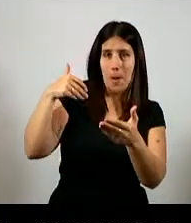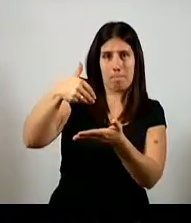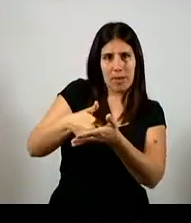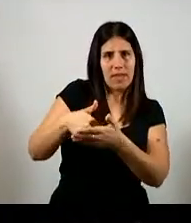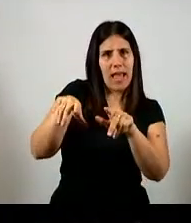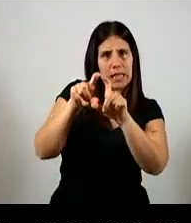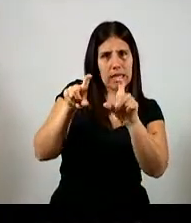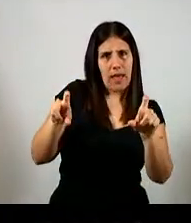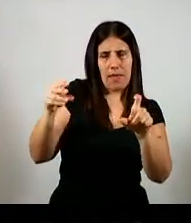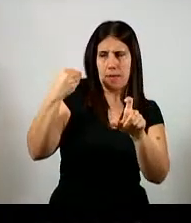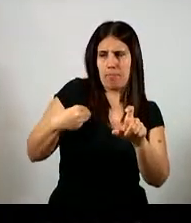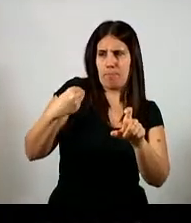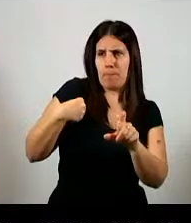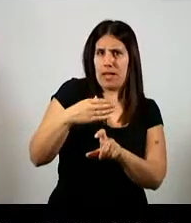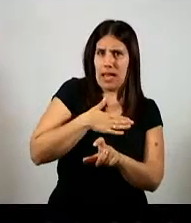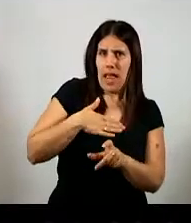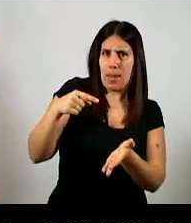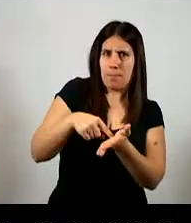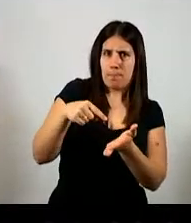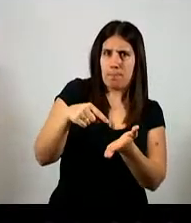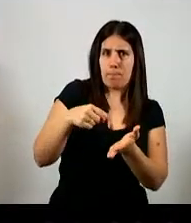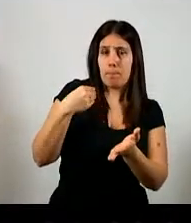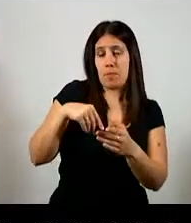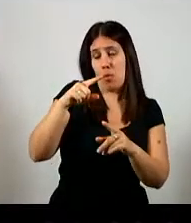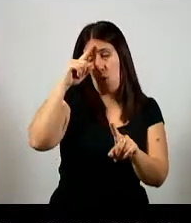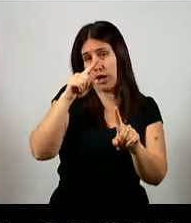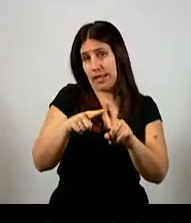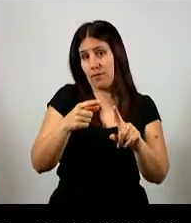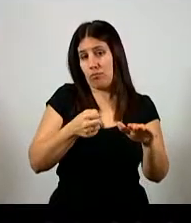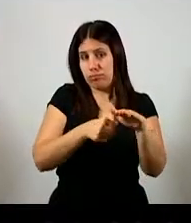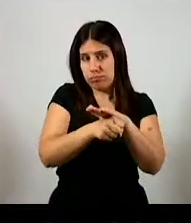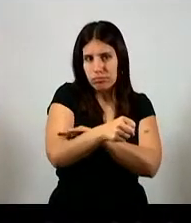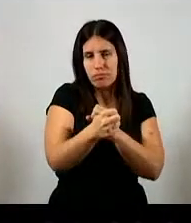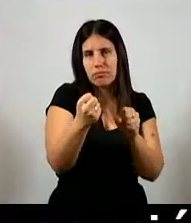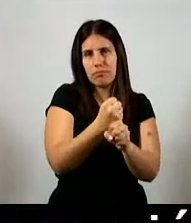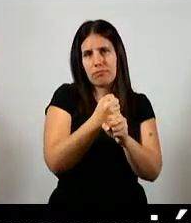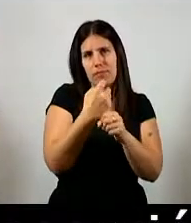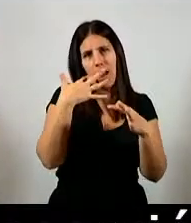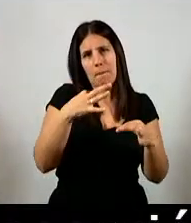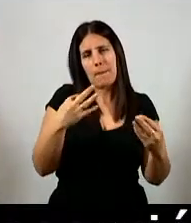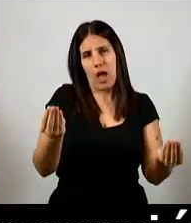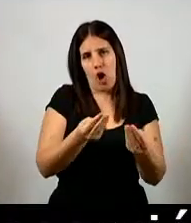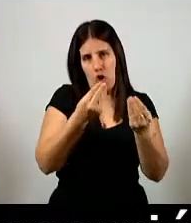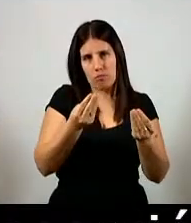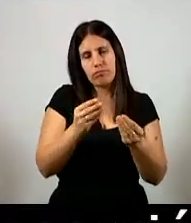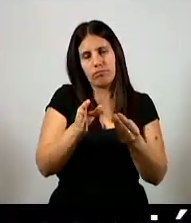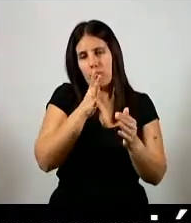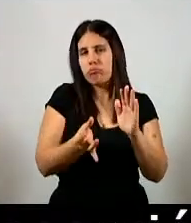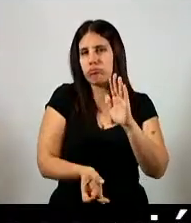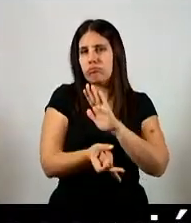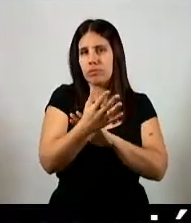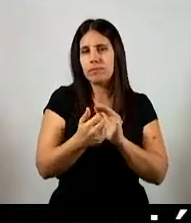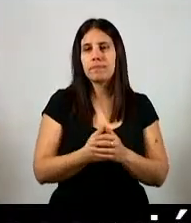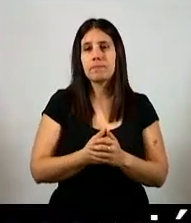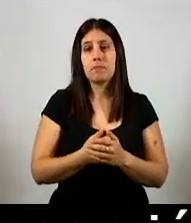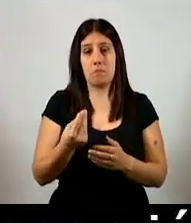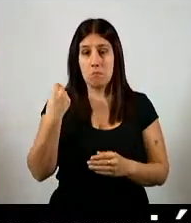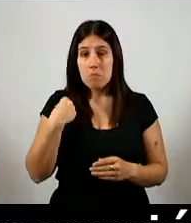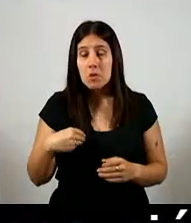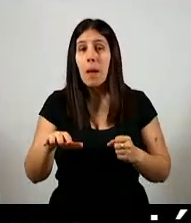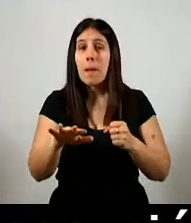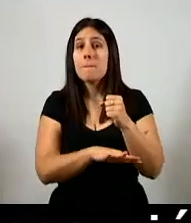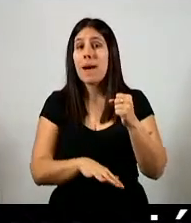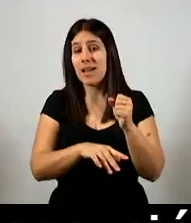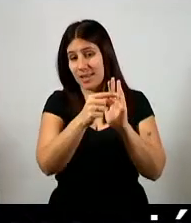entidades para favorecer la inserción laboral con mayor garantía. Con estas nuevas bases del programa Crisol Formas,